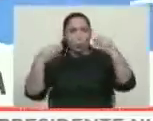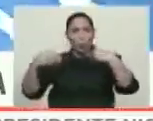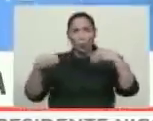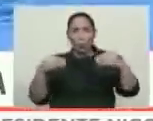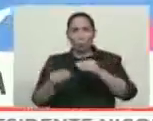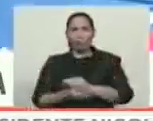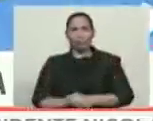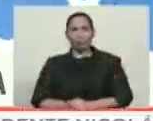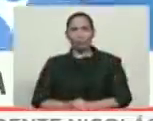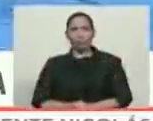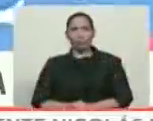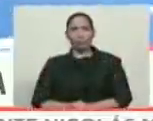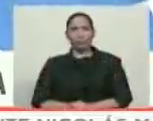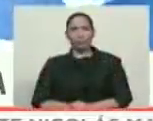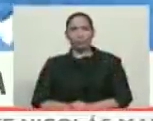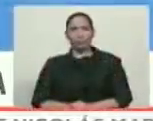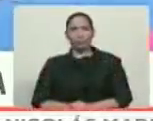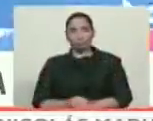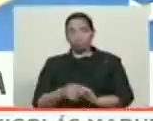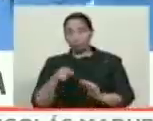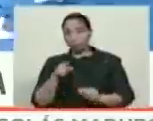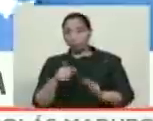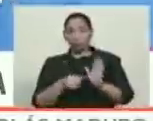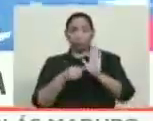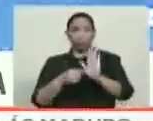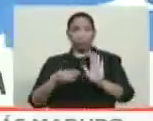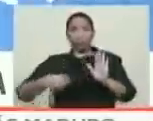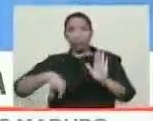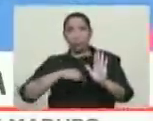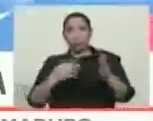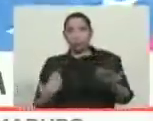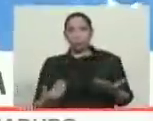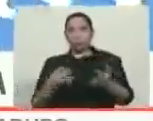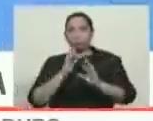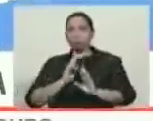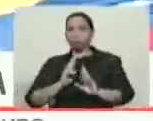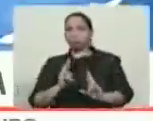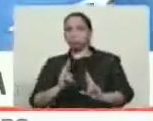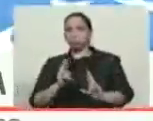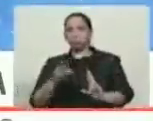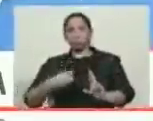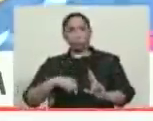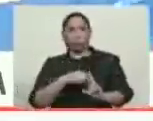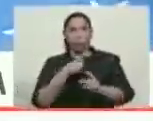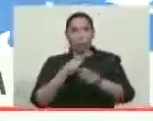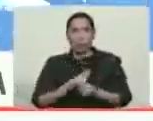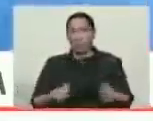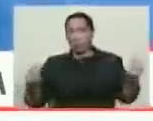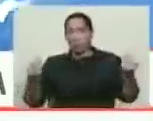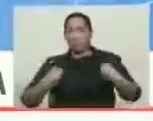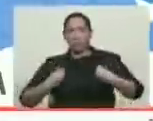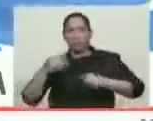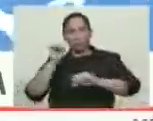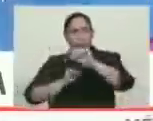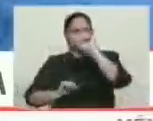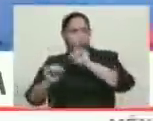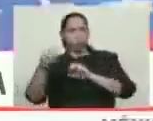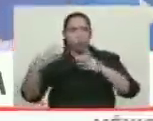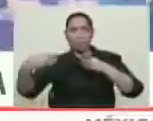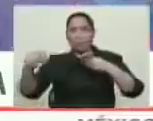neoliberal. En eso está puesta nuestra resolución y está nuestra determinación de vida de defender el